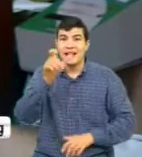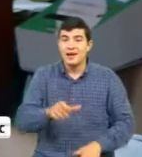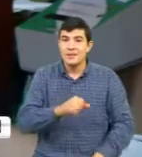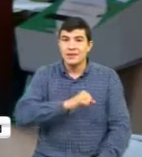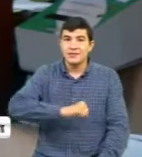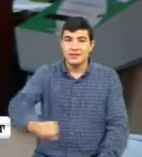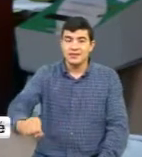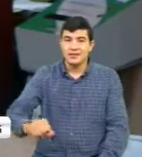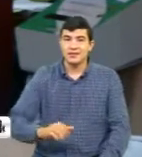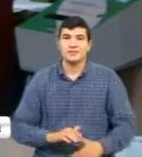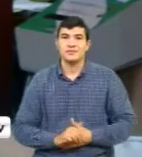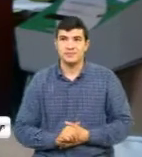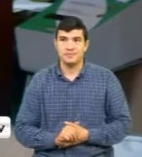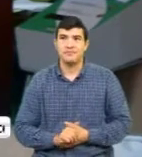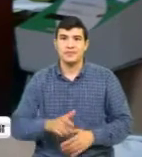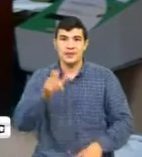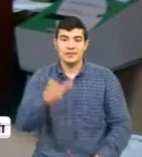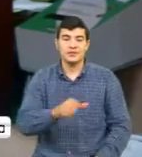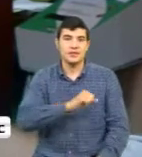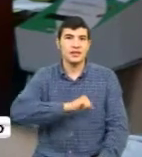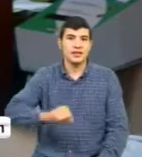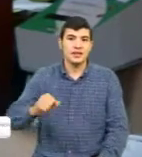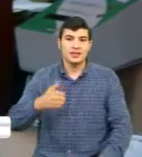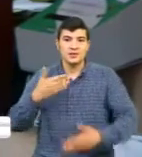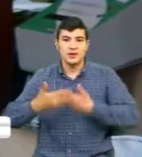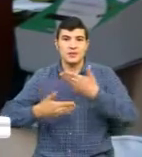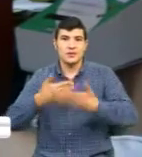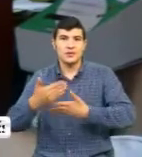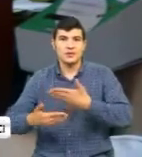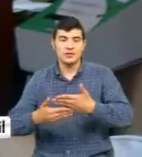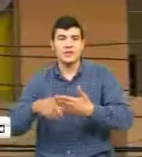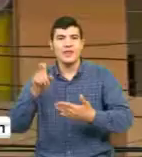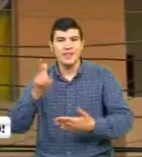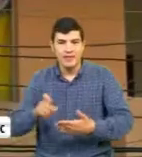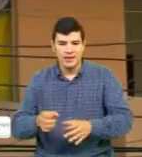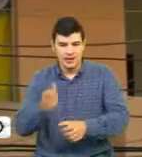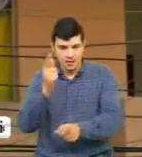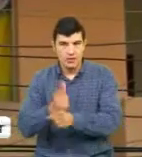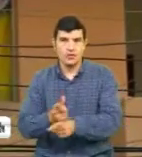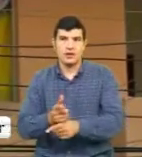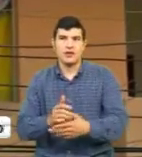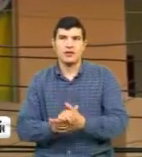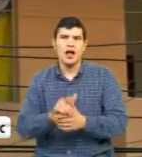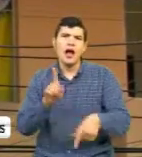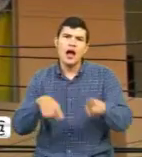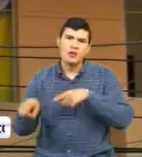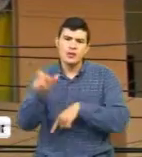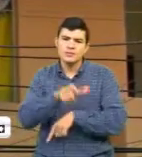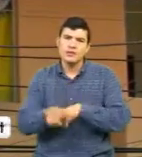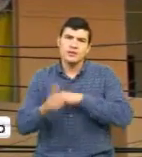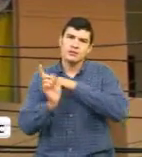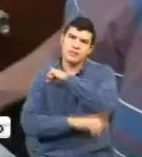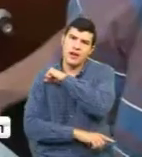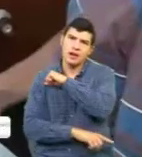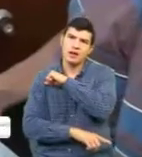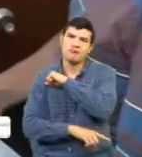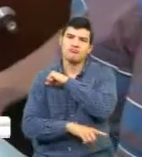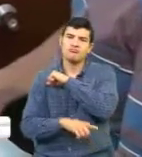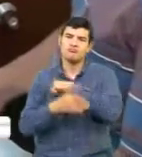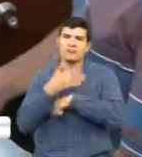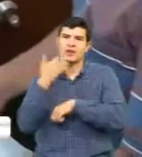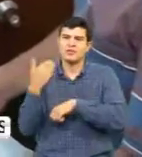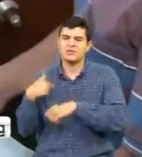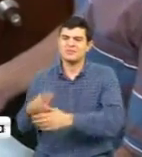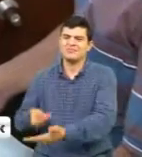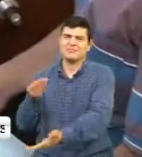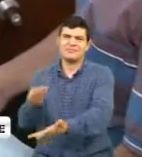que aquel proceso que se le lleve se haga en debida forma algunos infractores advirtieron que prefieren cancelar